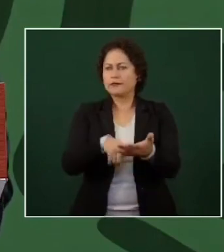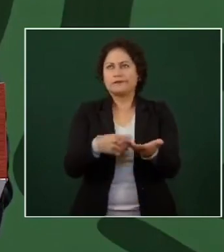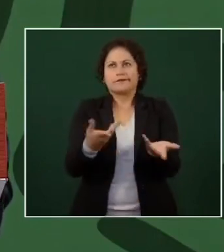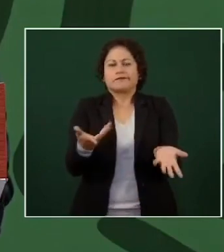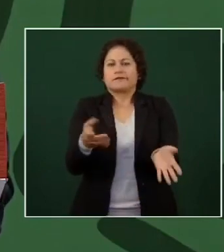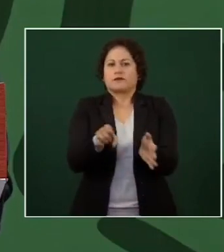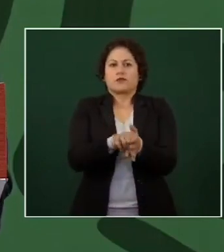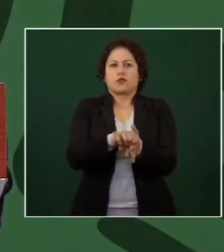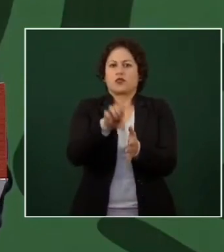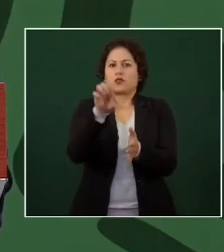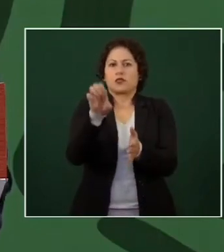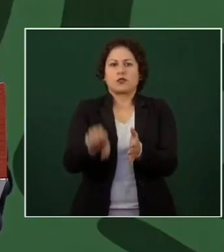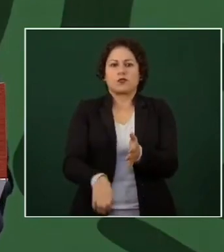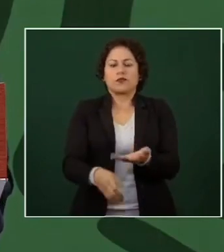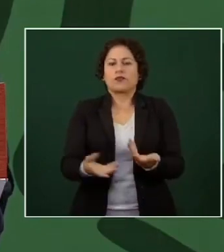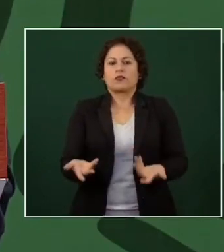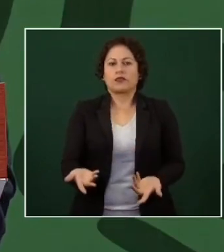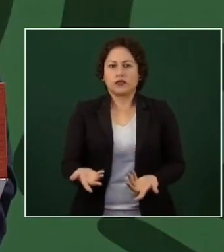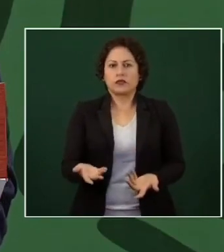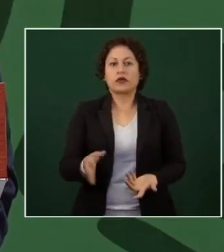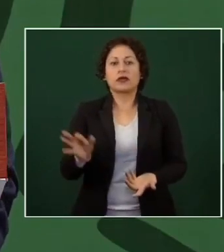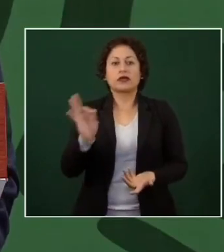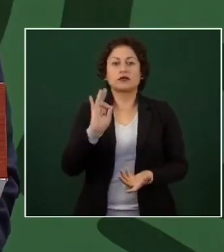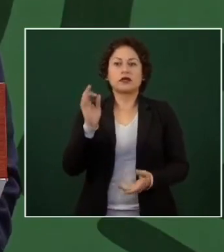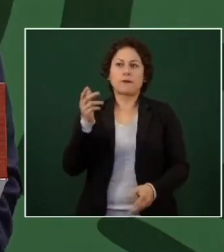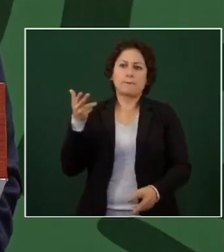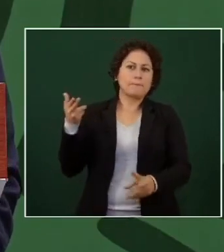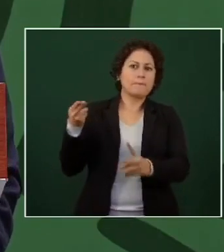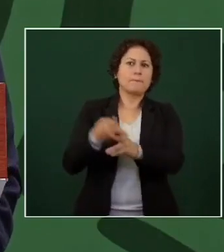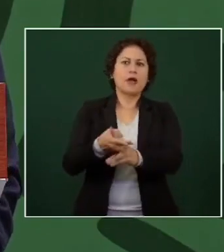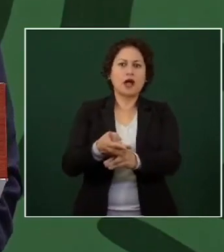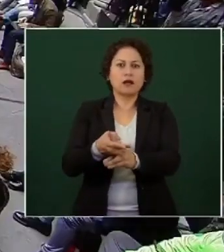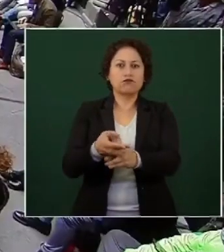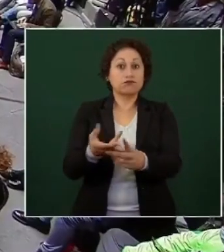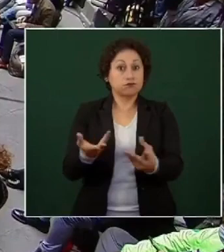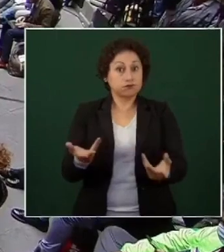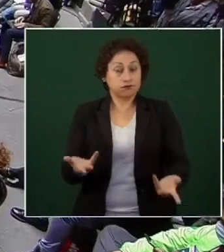que se hubiese consumado